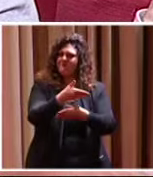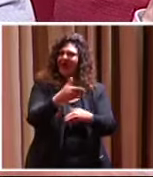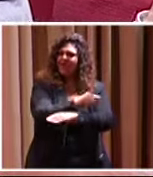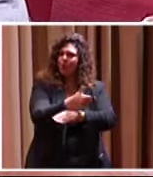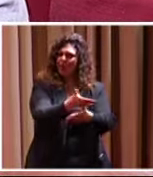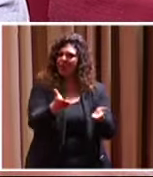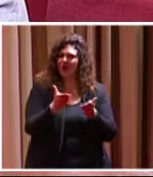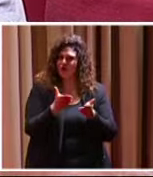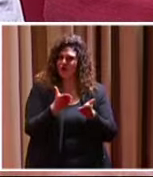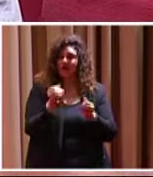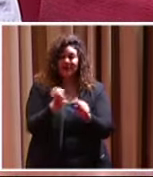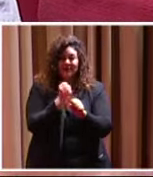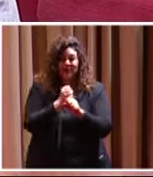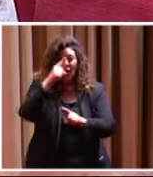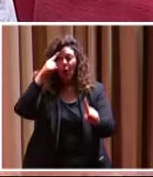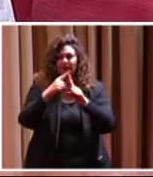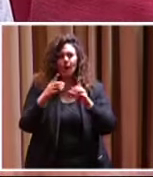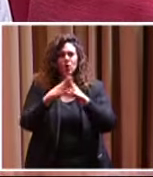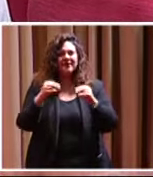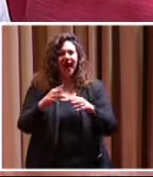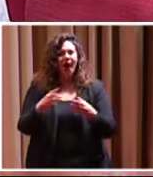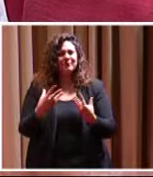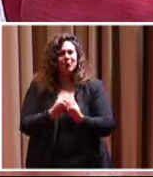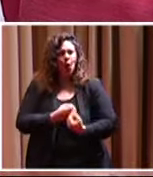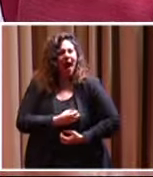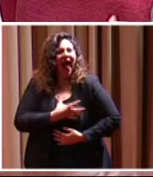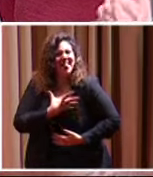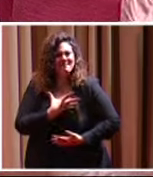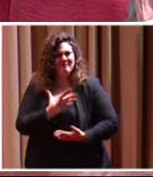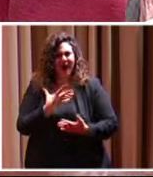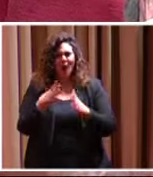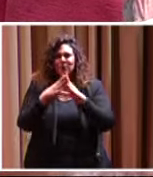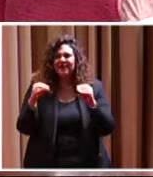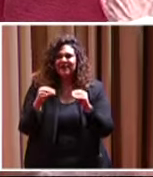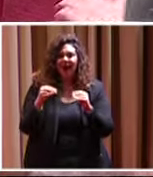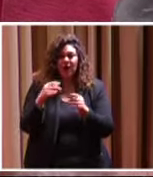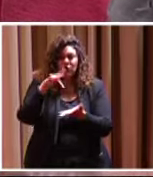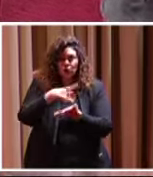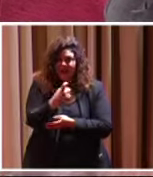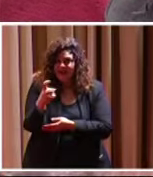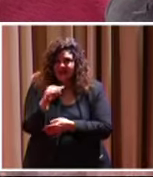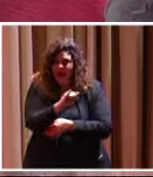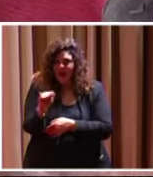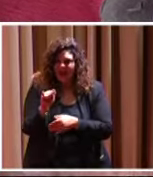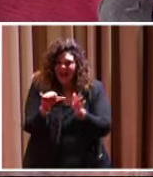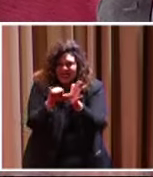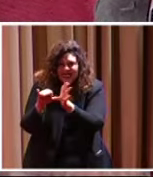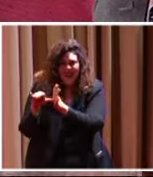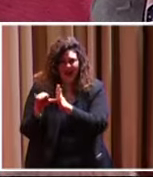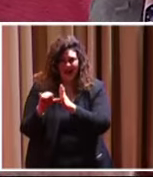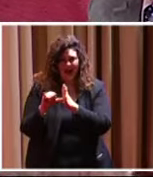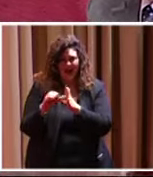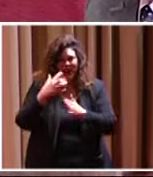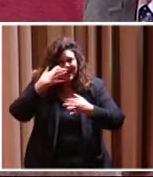que trabaja por ser una universidad con alma, una universidad cercana a las necesidades, a las realidades que tiene la